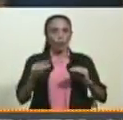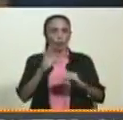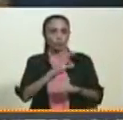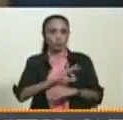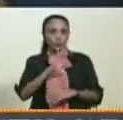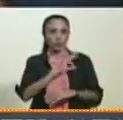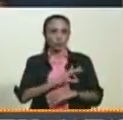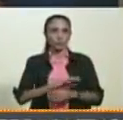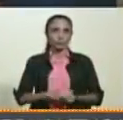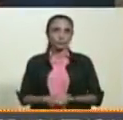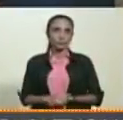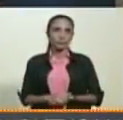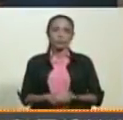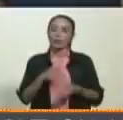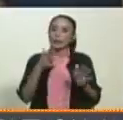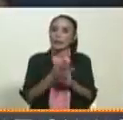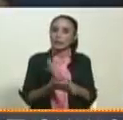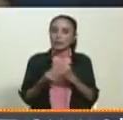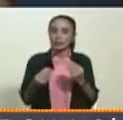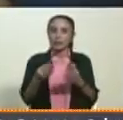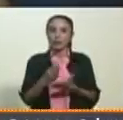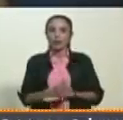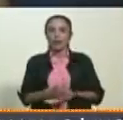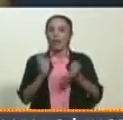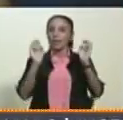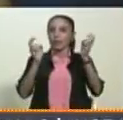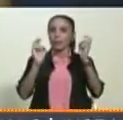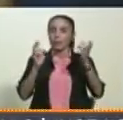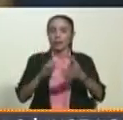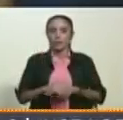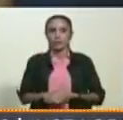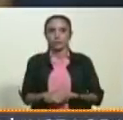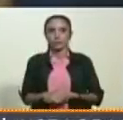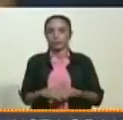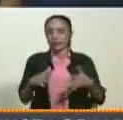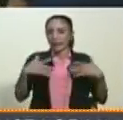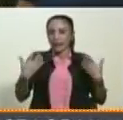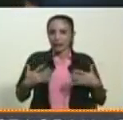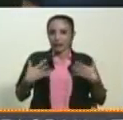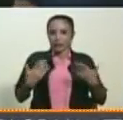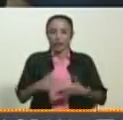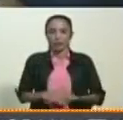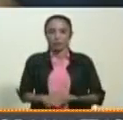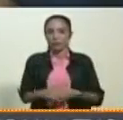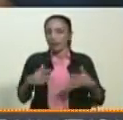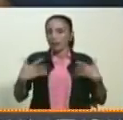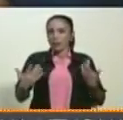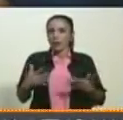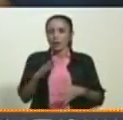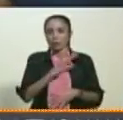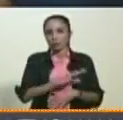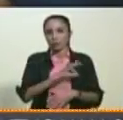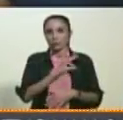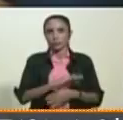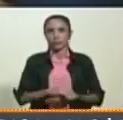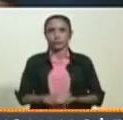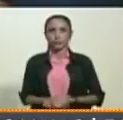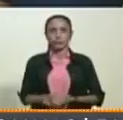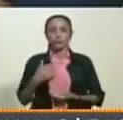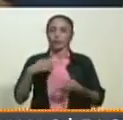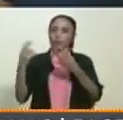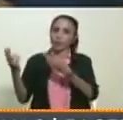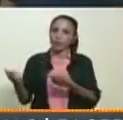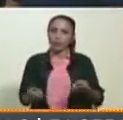el concepto bolivariano de angostura, el concepto de la felicidad social. Así que,